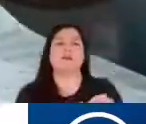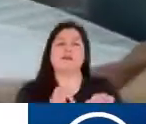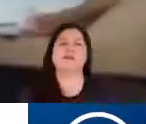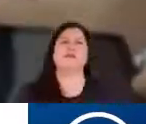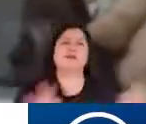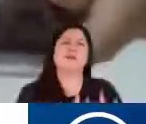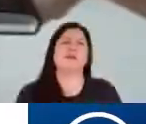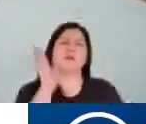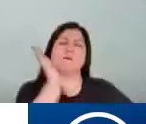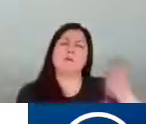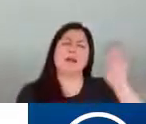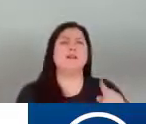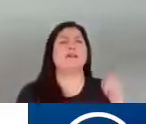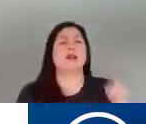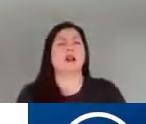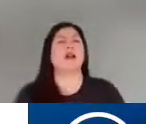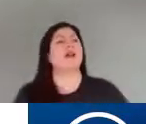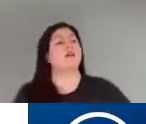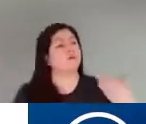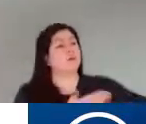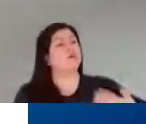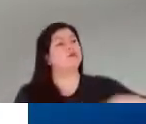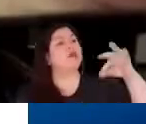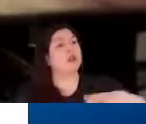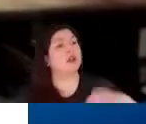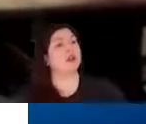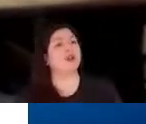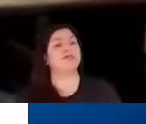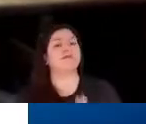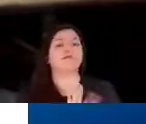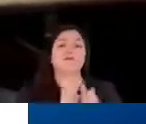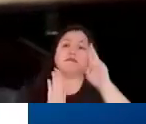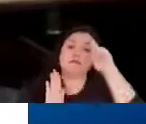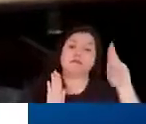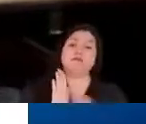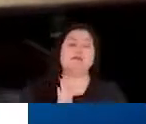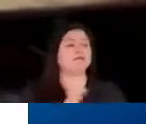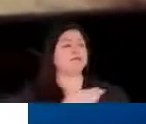Los Nogales, Policarpa Salavarrieta, Mogambo, Villa Cielo, entre otros.